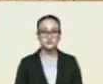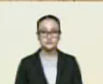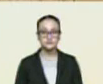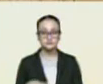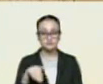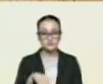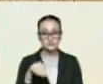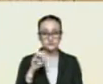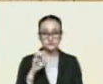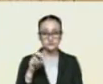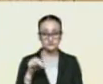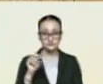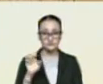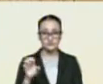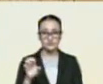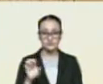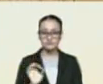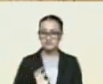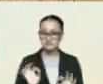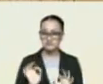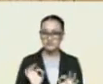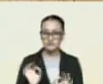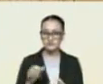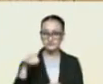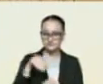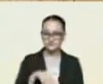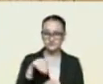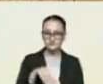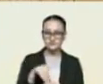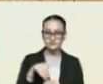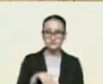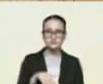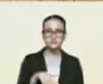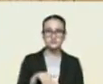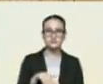electoral estaba preparada para recibir la votación